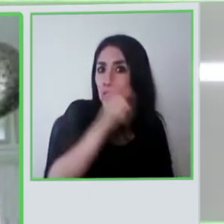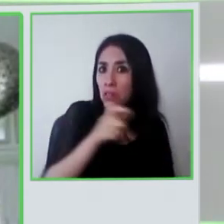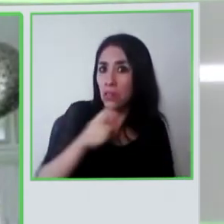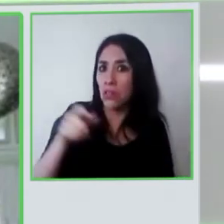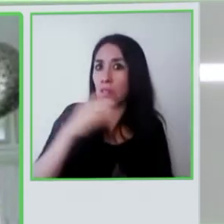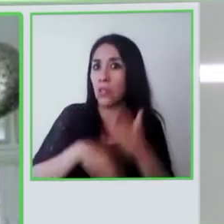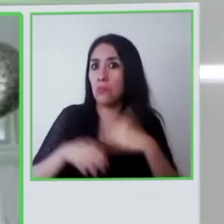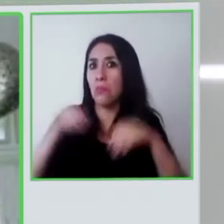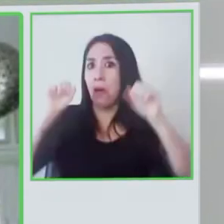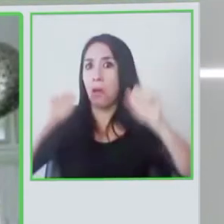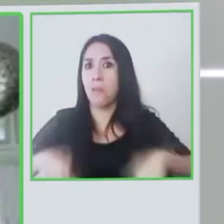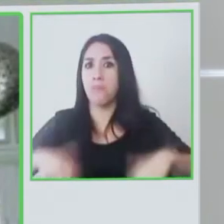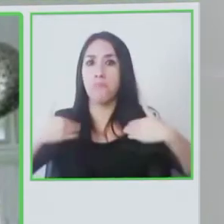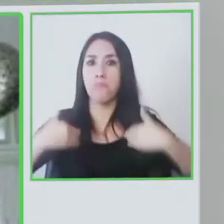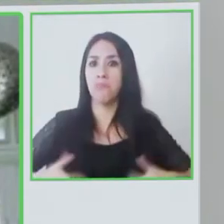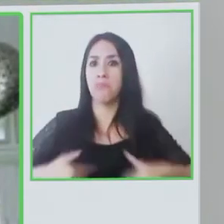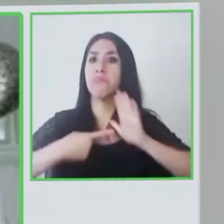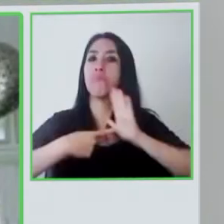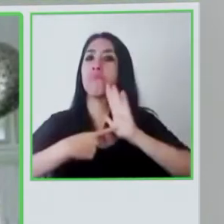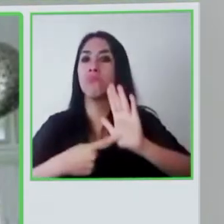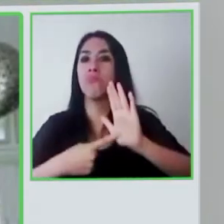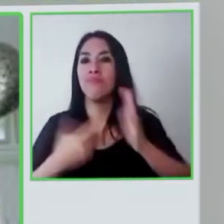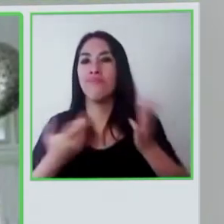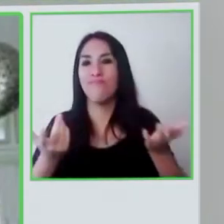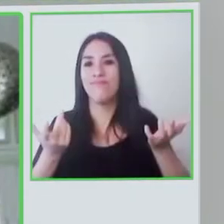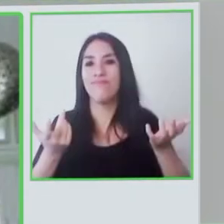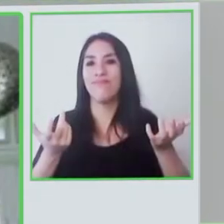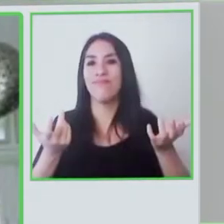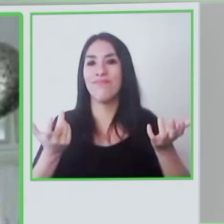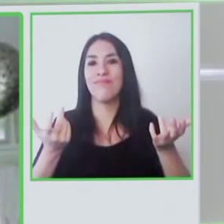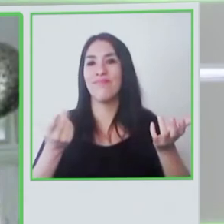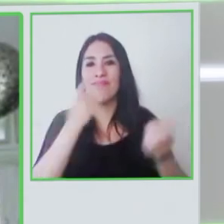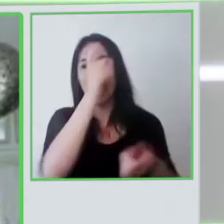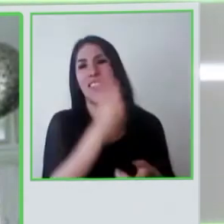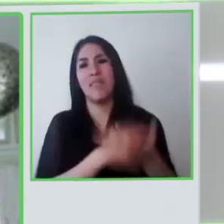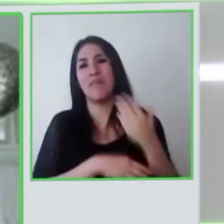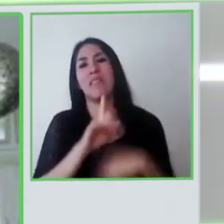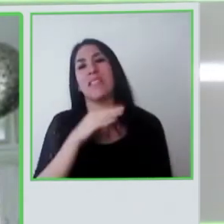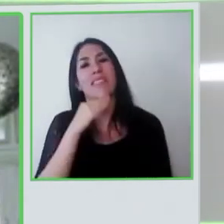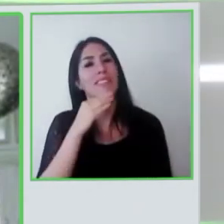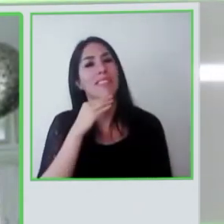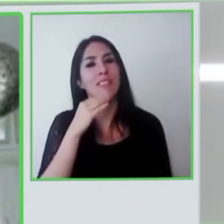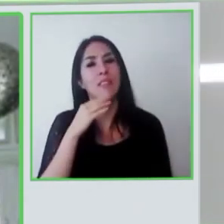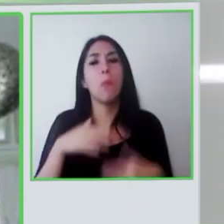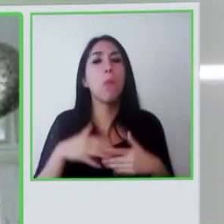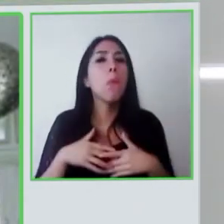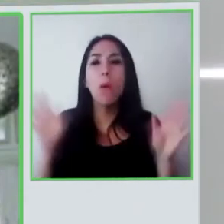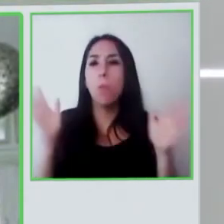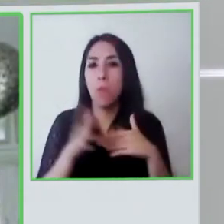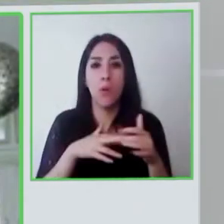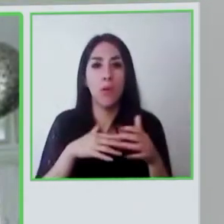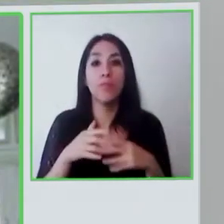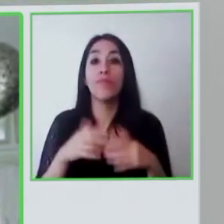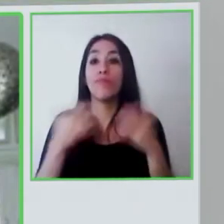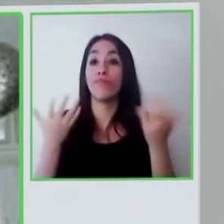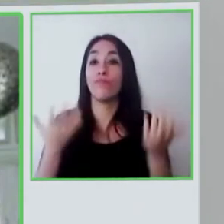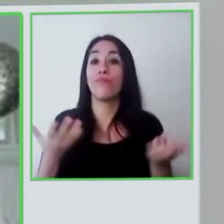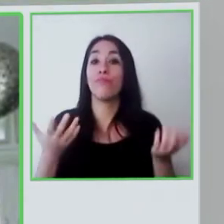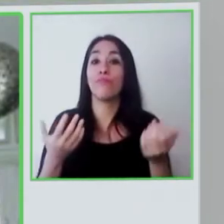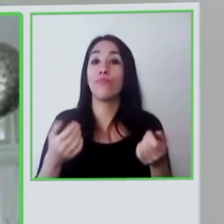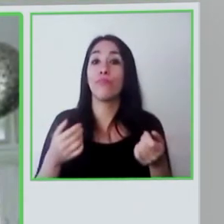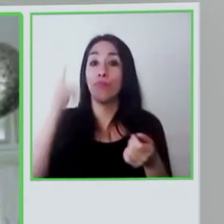discapacidad cual sea su severidad o el cual haya sido en la edad de aparición de esta discapacidad